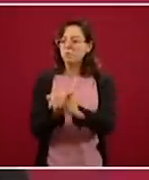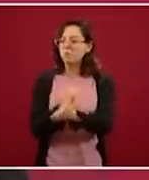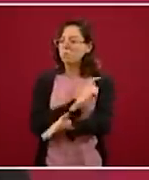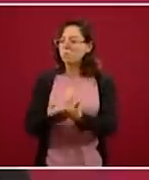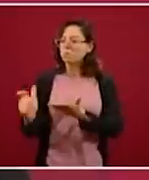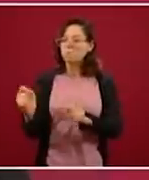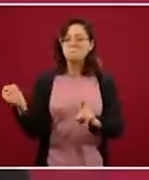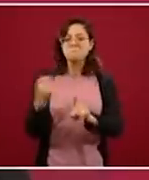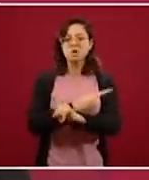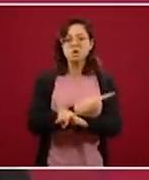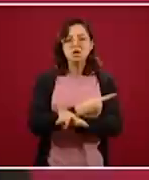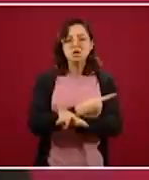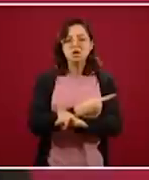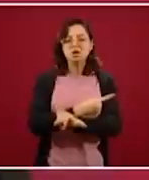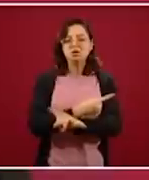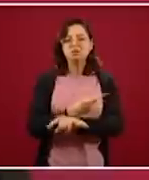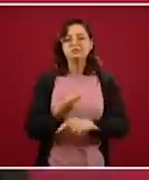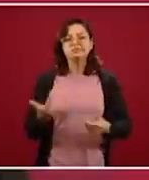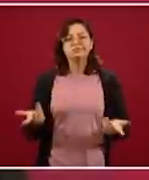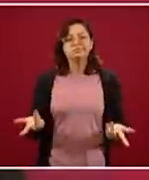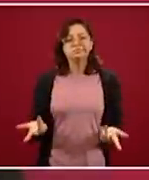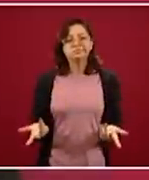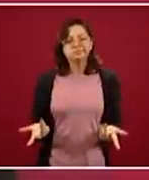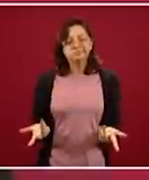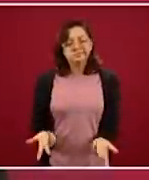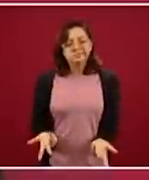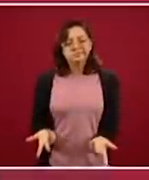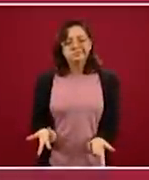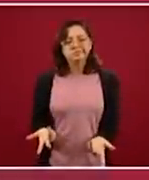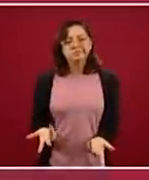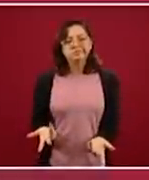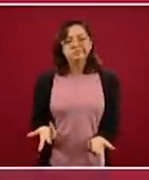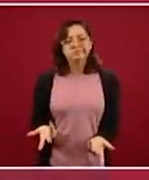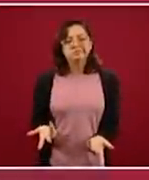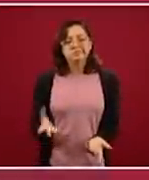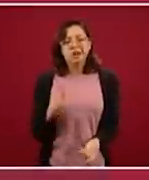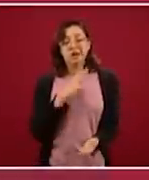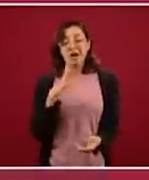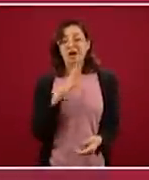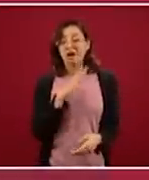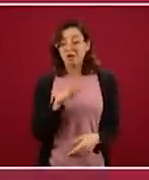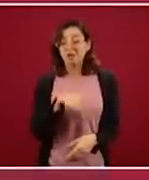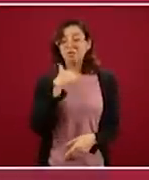pago de impuestos. Entonces, hablamos de corrupción,